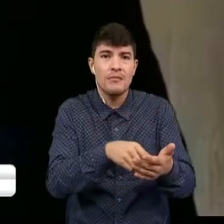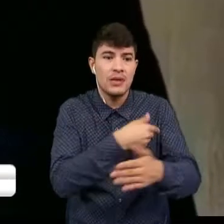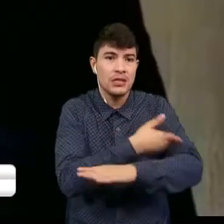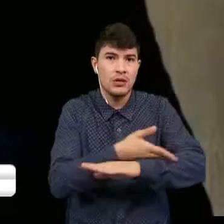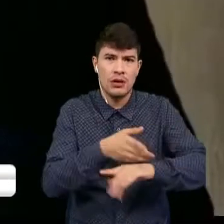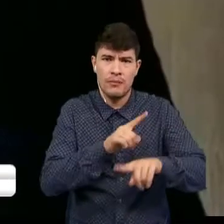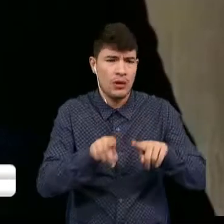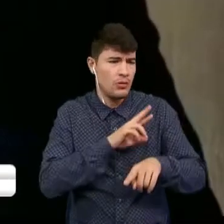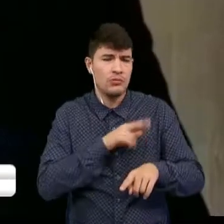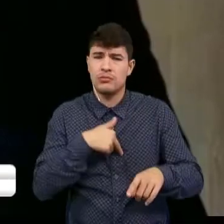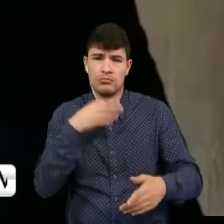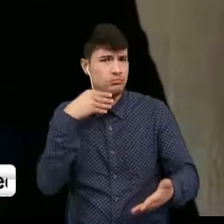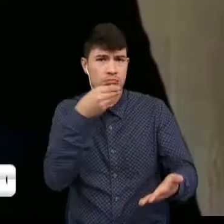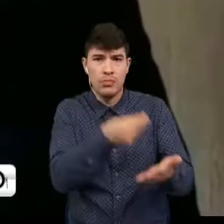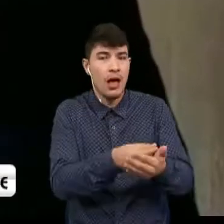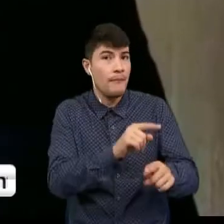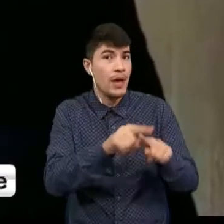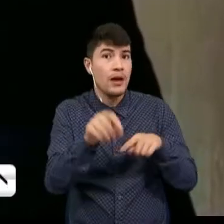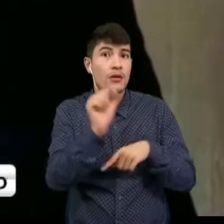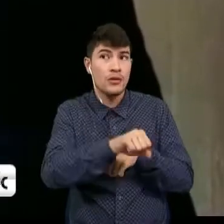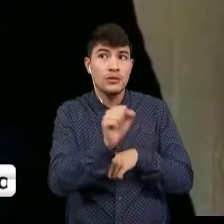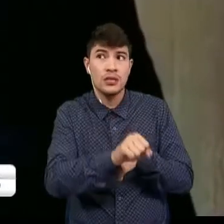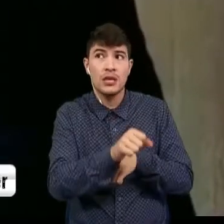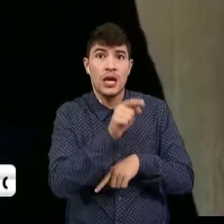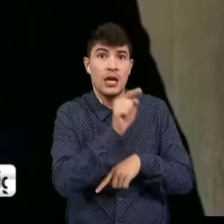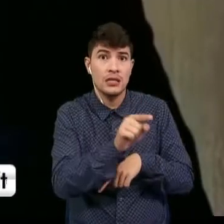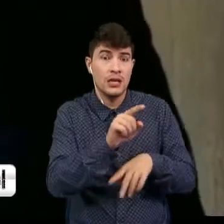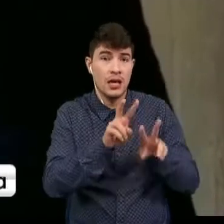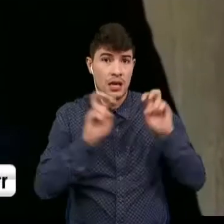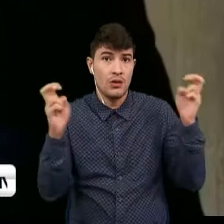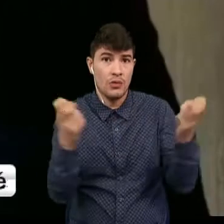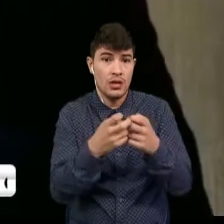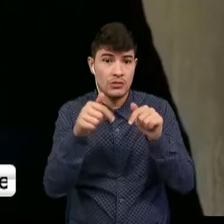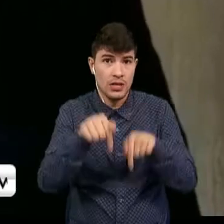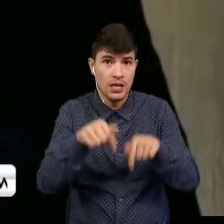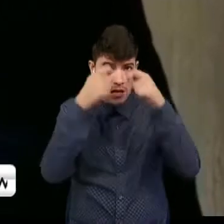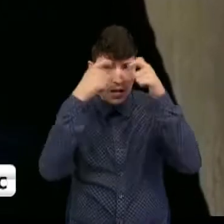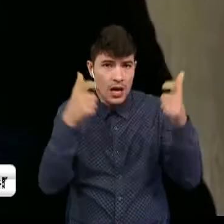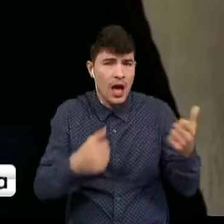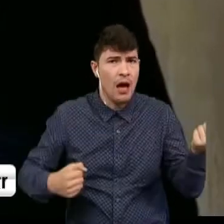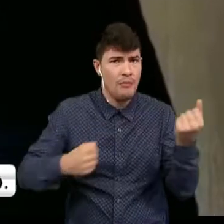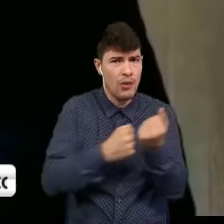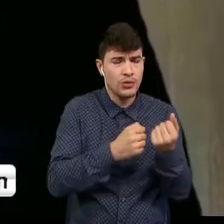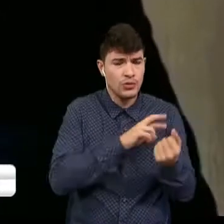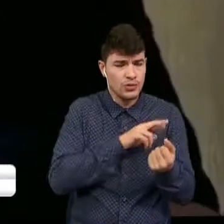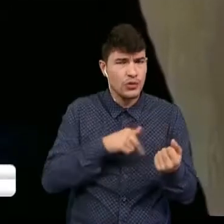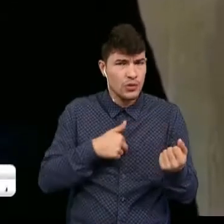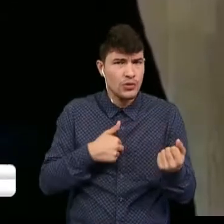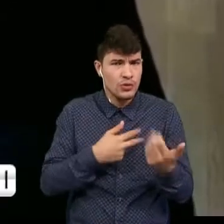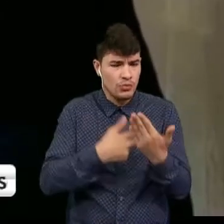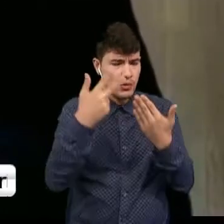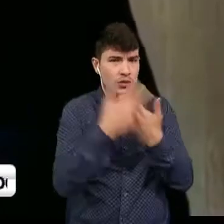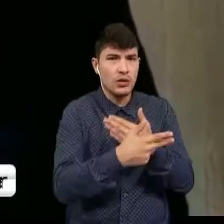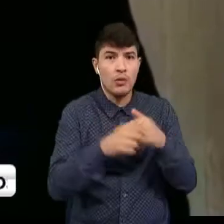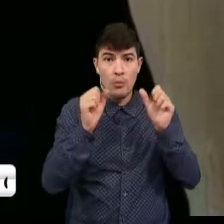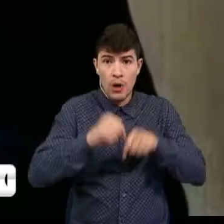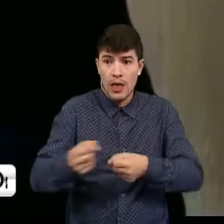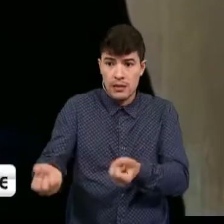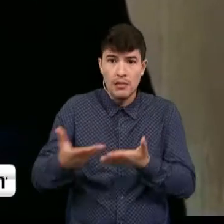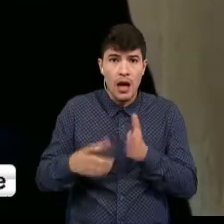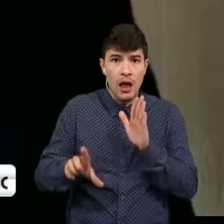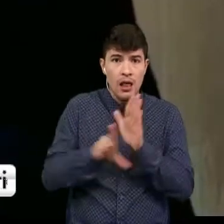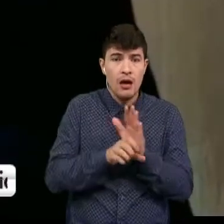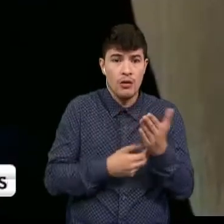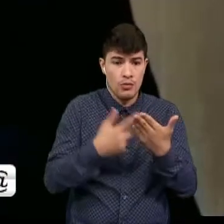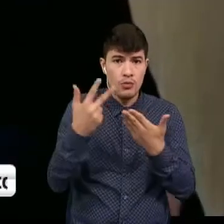estamos dispuestos a hacerlos, pero sí estamos dispuestos a que aquí el Congreso de la República nos respalde en esta iniciativa y permita que con una legislación nueva, con